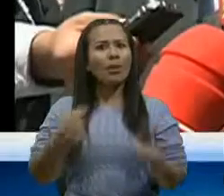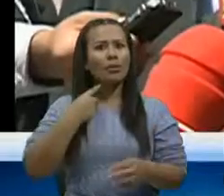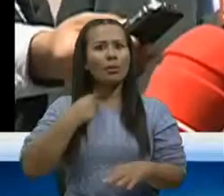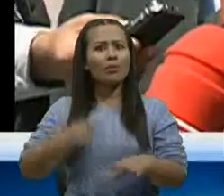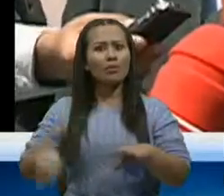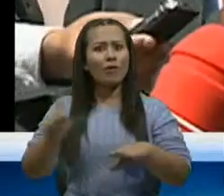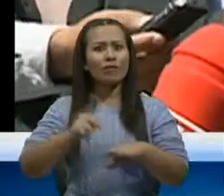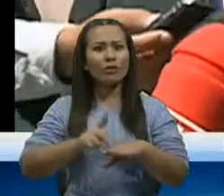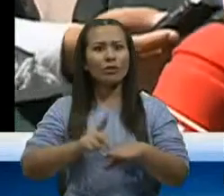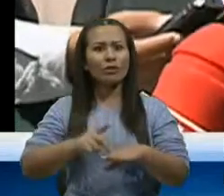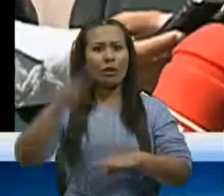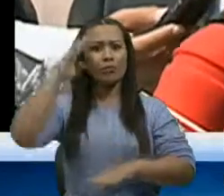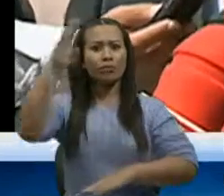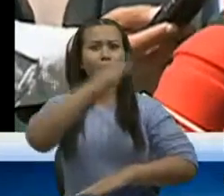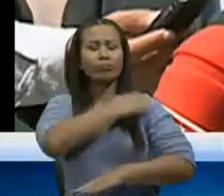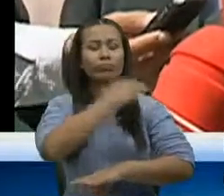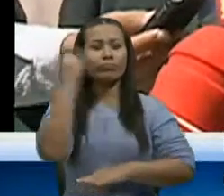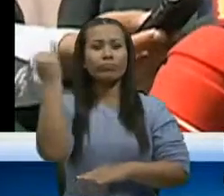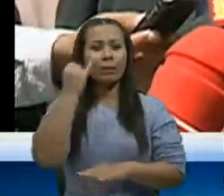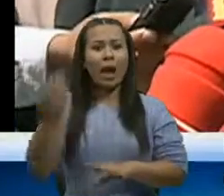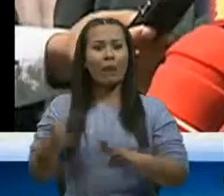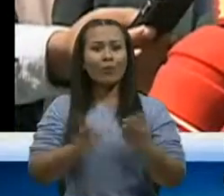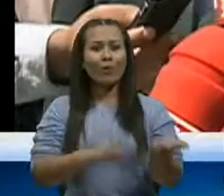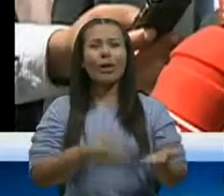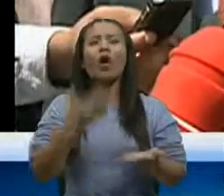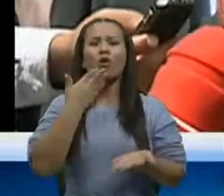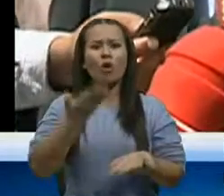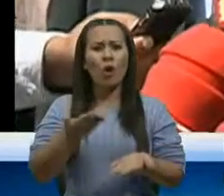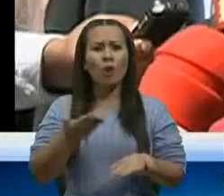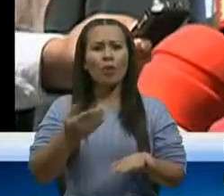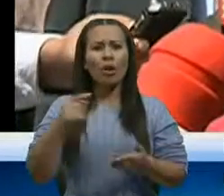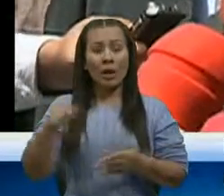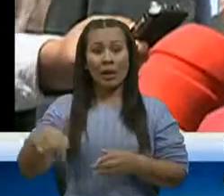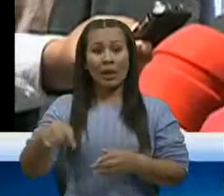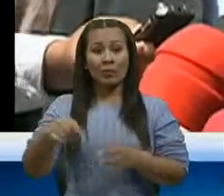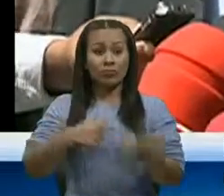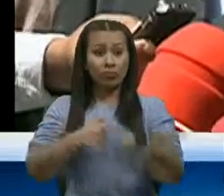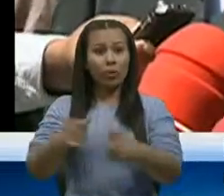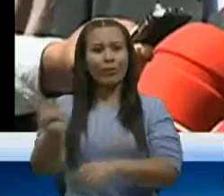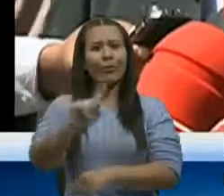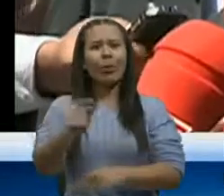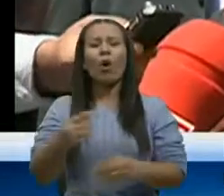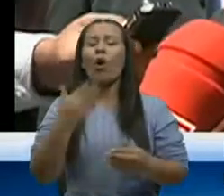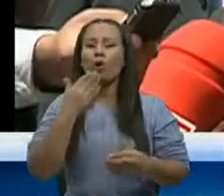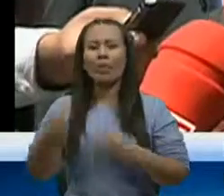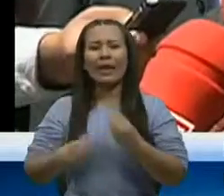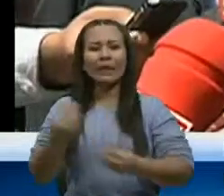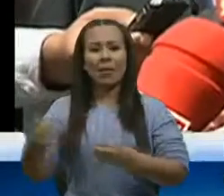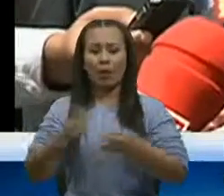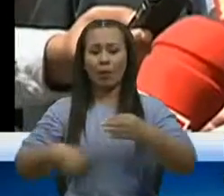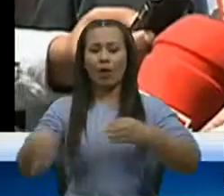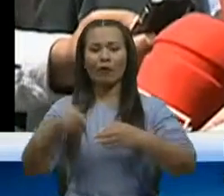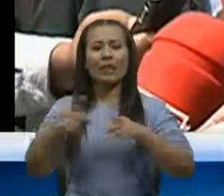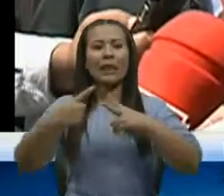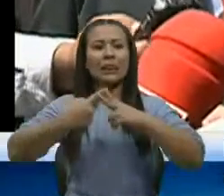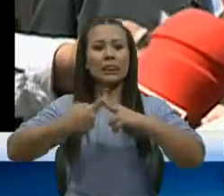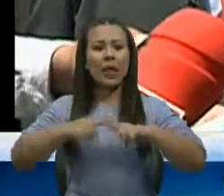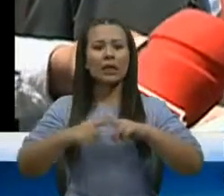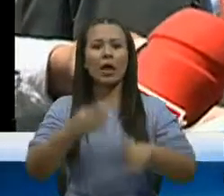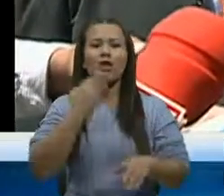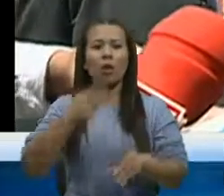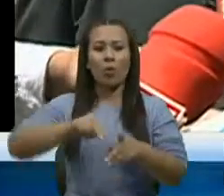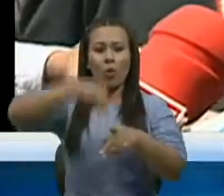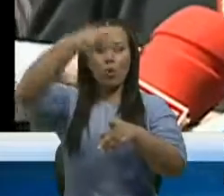que coincide que lo hacía justamente preparándose, entrenándose, perfeccionándose para cumplir con nuestra sagrada misión, la defensa de